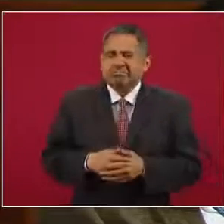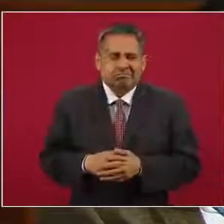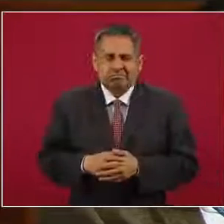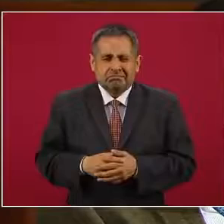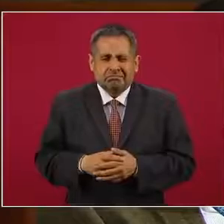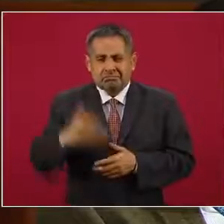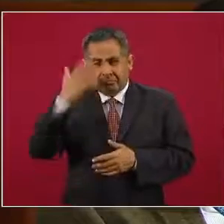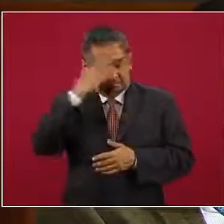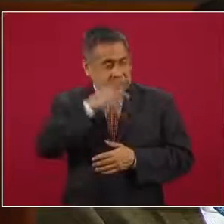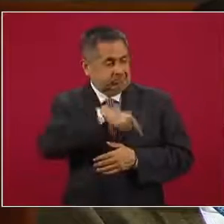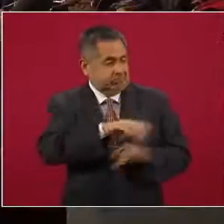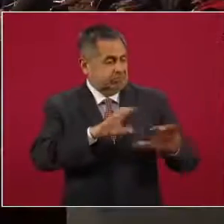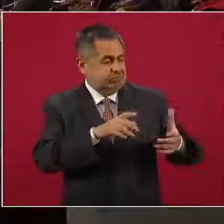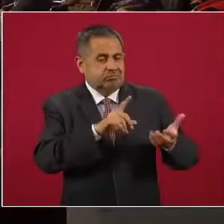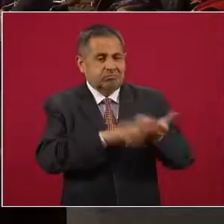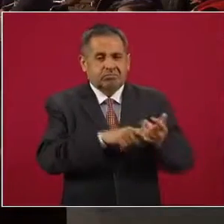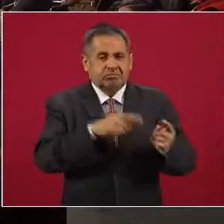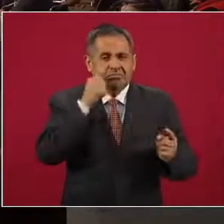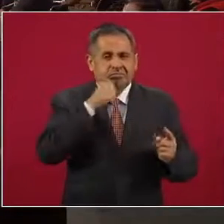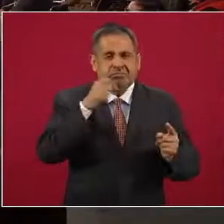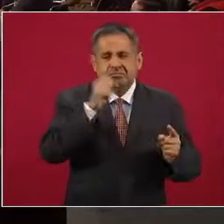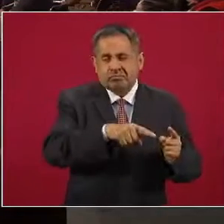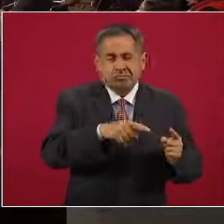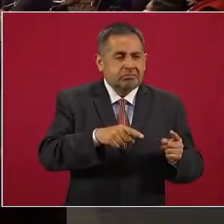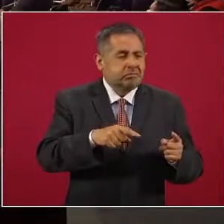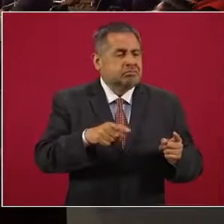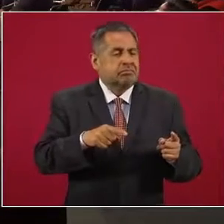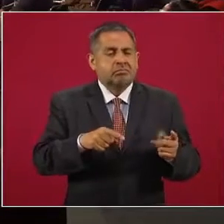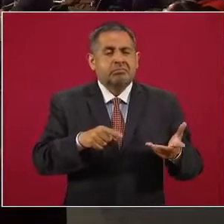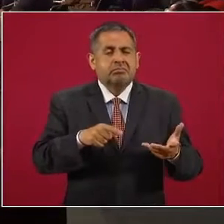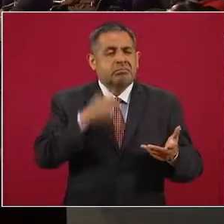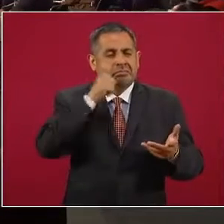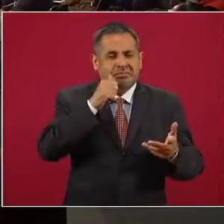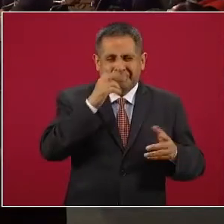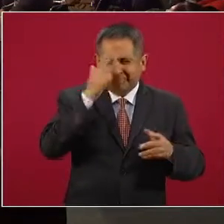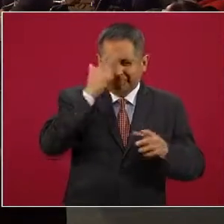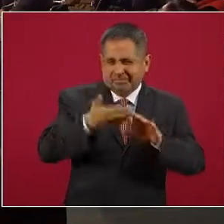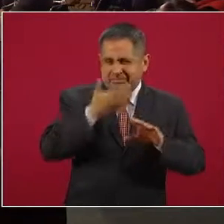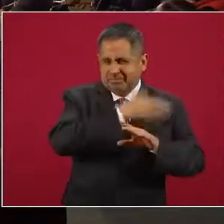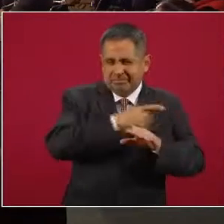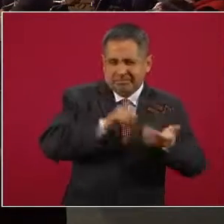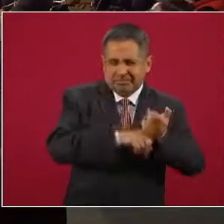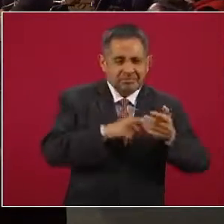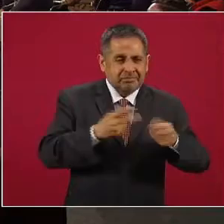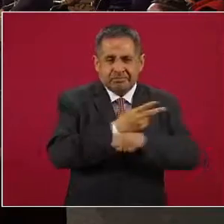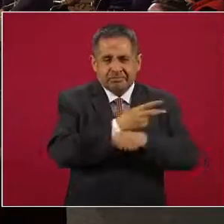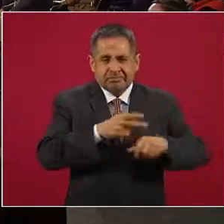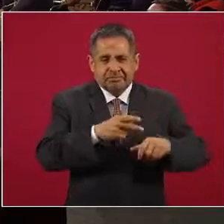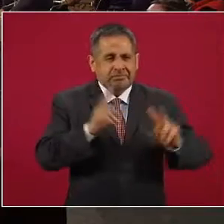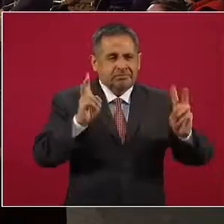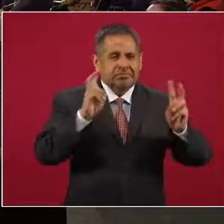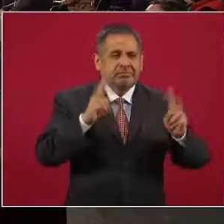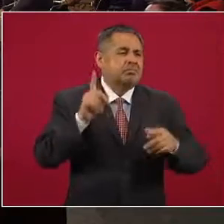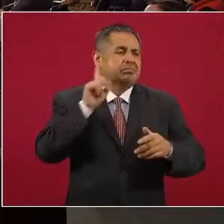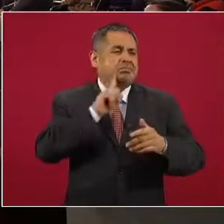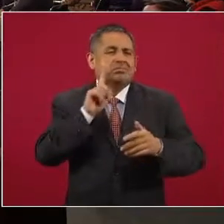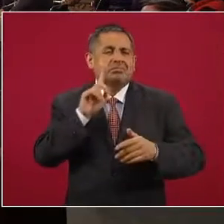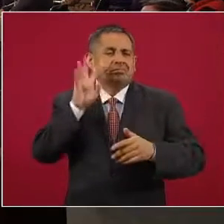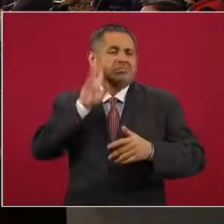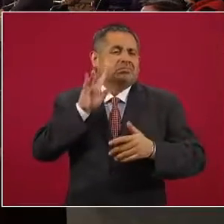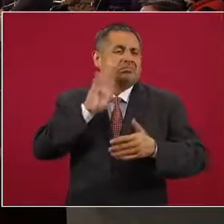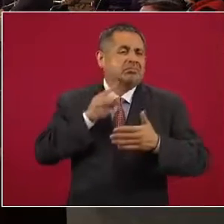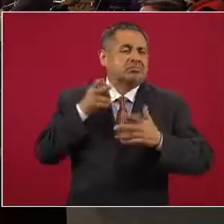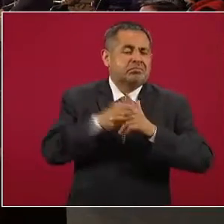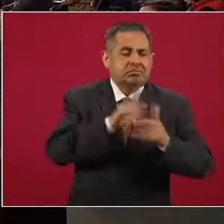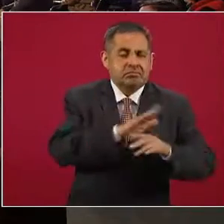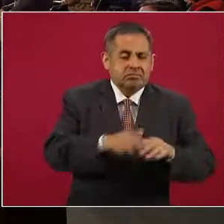gente de la derecha, por lo menos en ese primer momento que hablamos de lo que estaba pasando en el tema del feminicidio y que